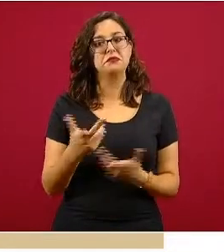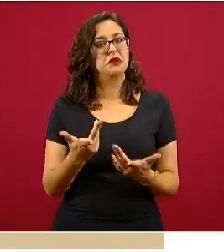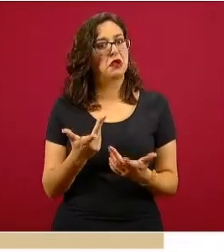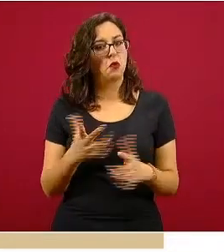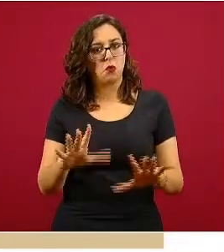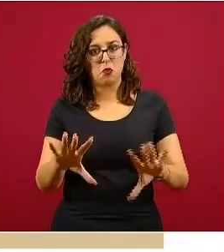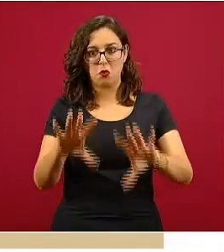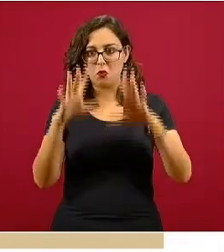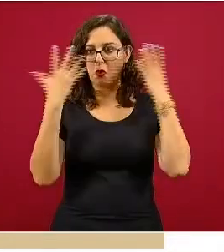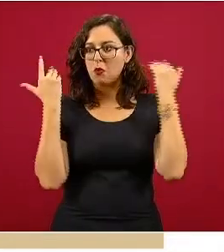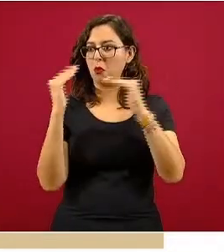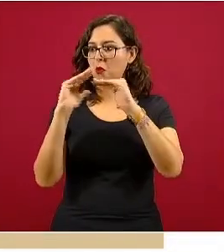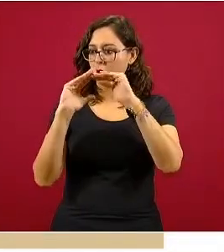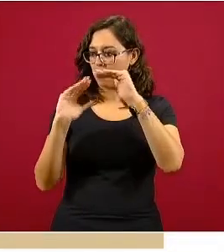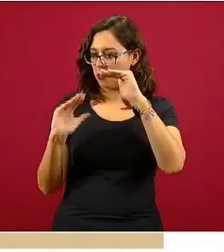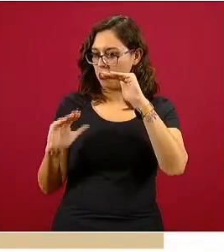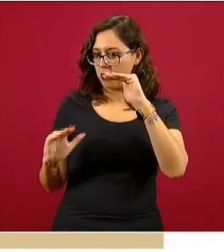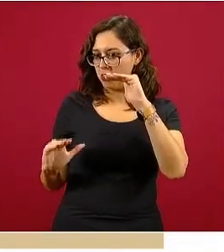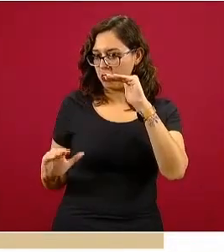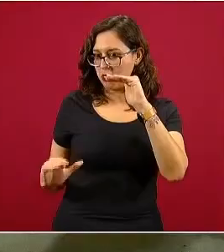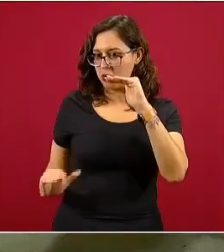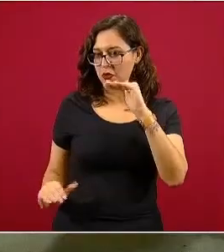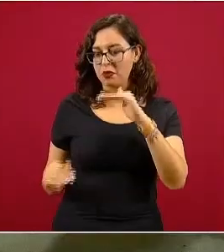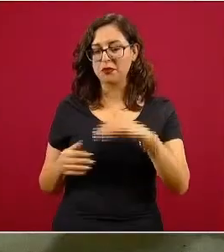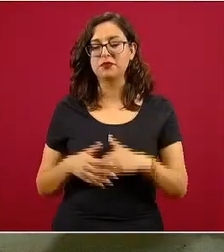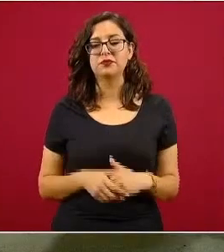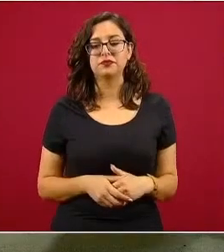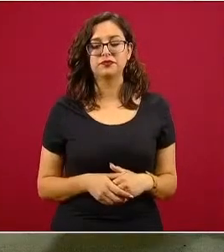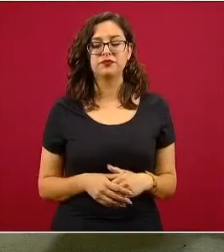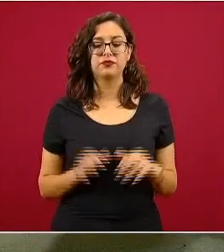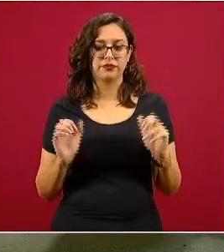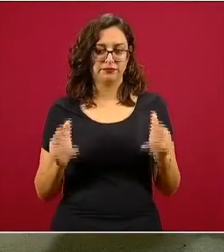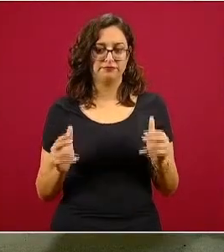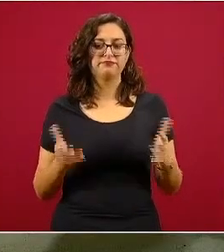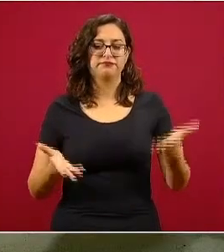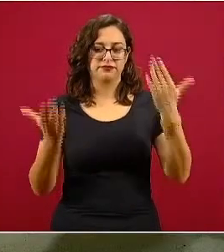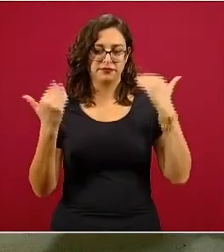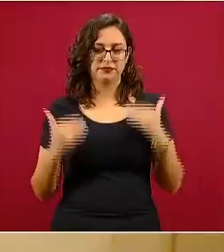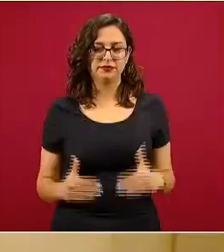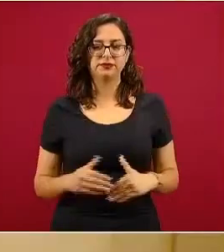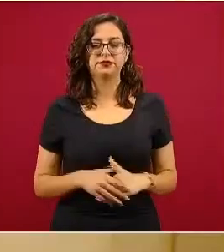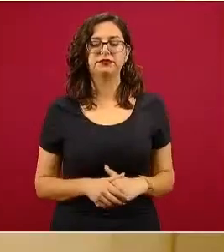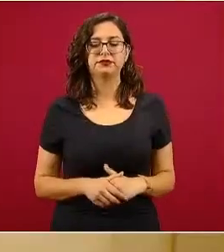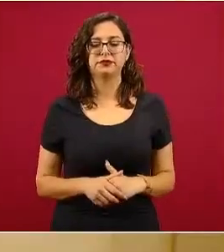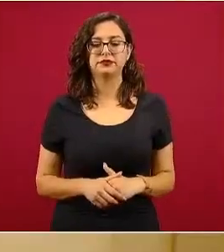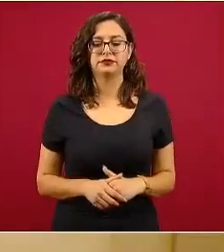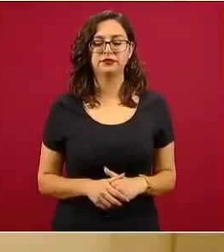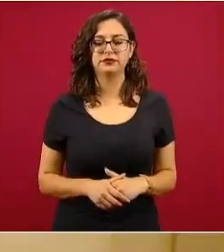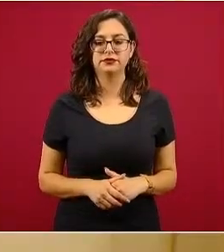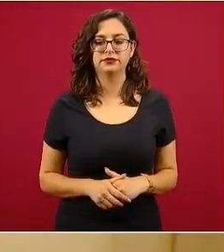rápido y similar al que vemos en los casos. Este es Chiapas. Veamos el siguiente estado.